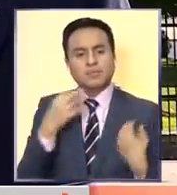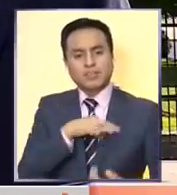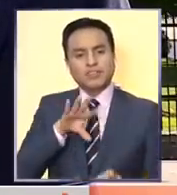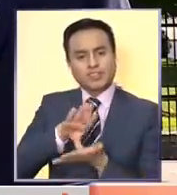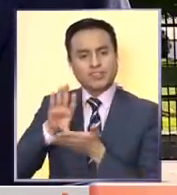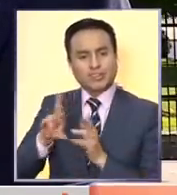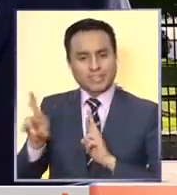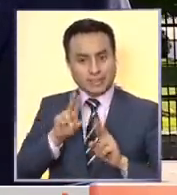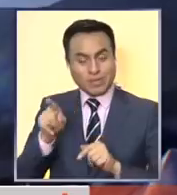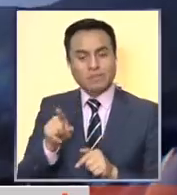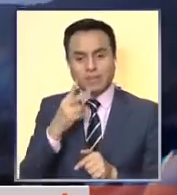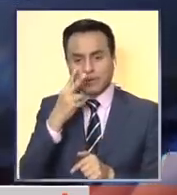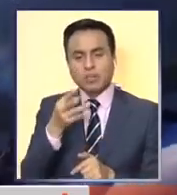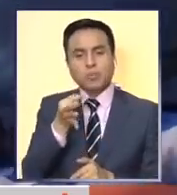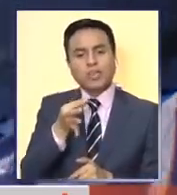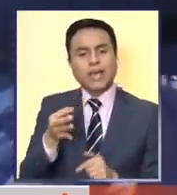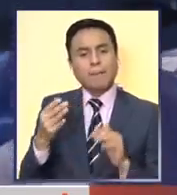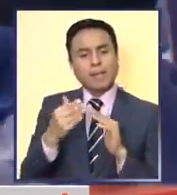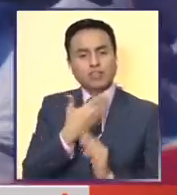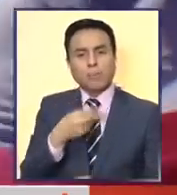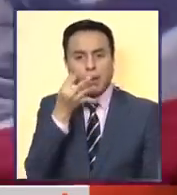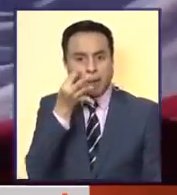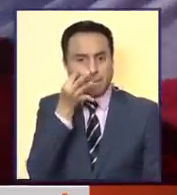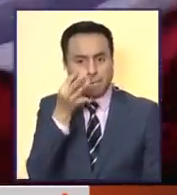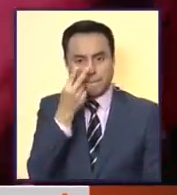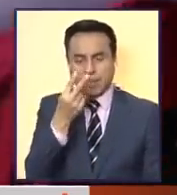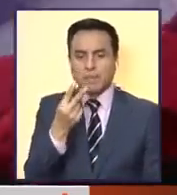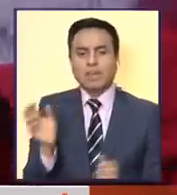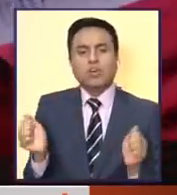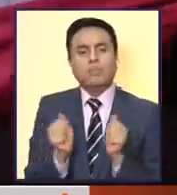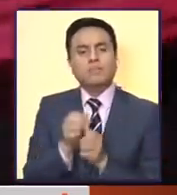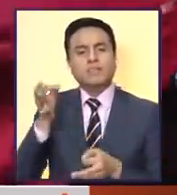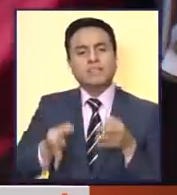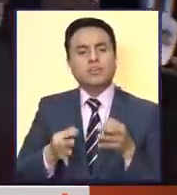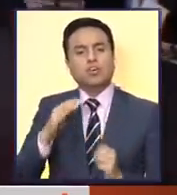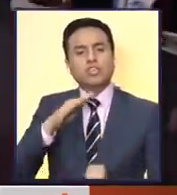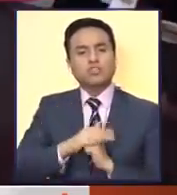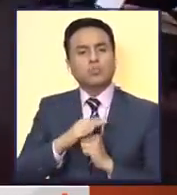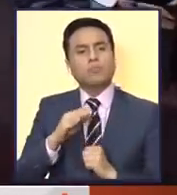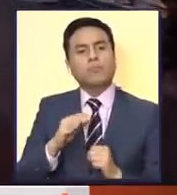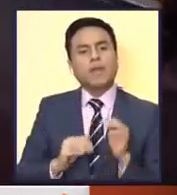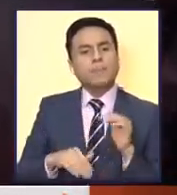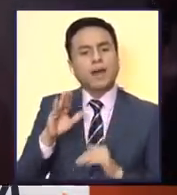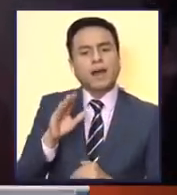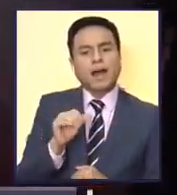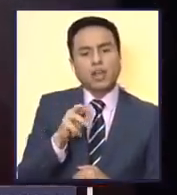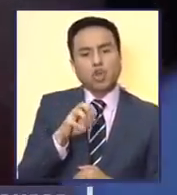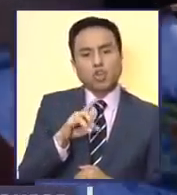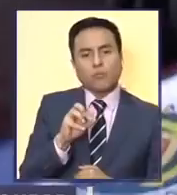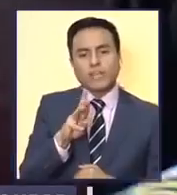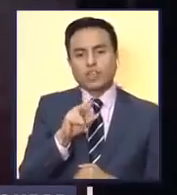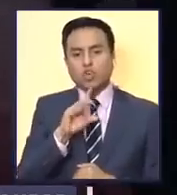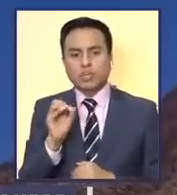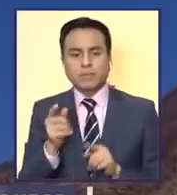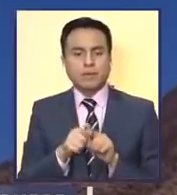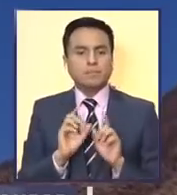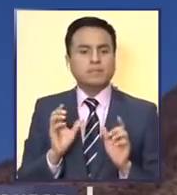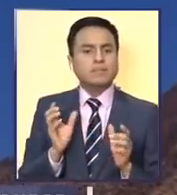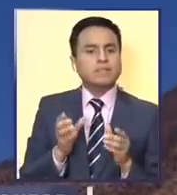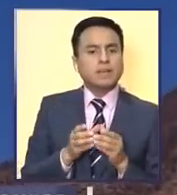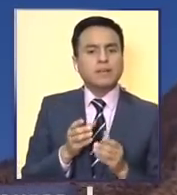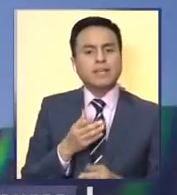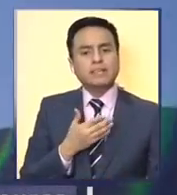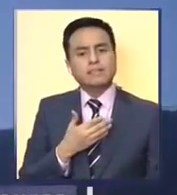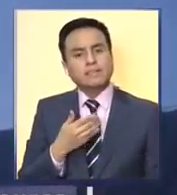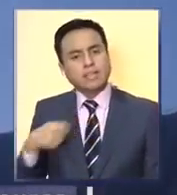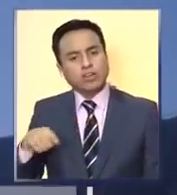el fallo en el Palacio de la Moneda, acompañados del presidente de la Corte Suprema, Haroldo Brito, los presidentes de la Cámara del Senado y diputados y